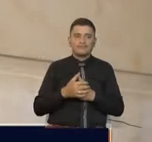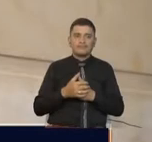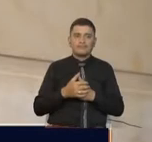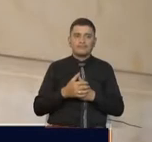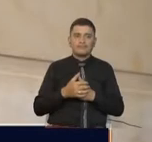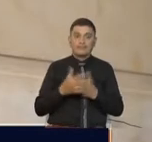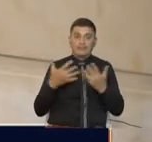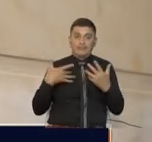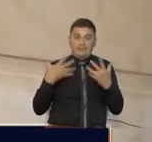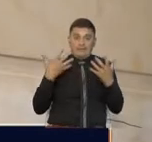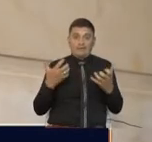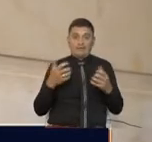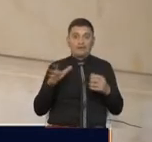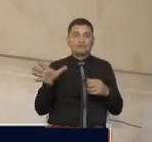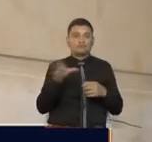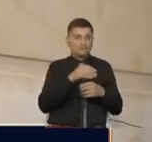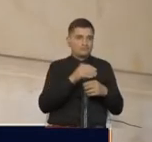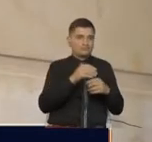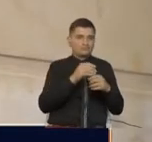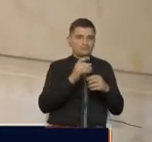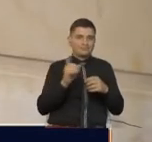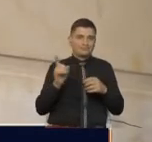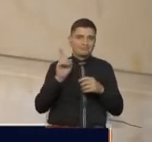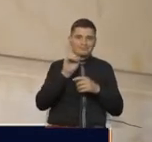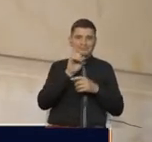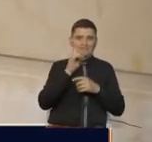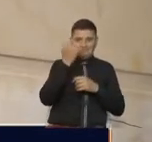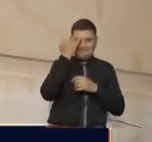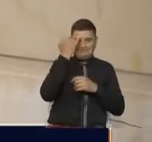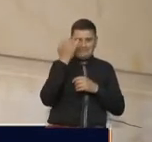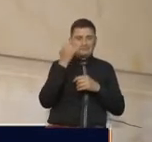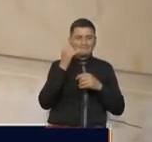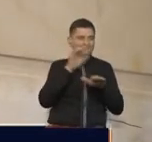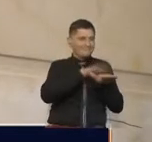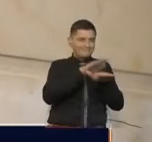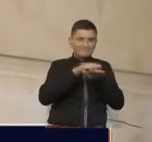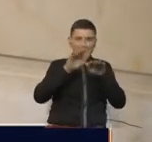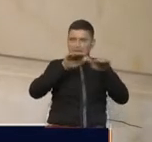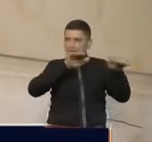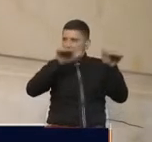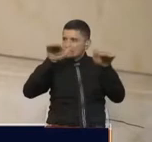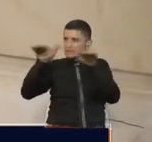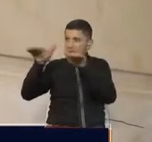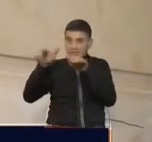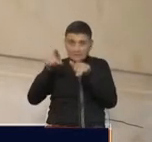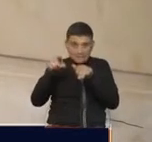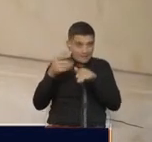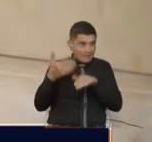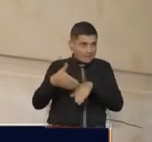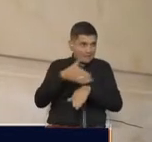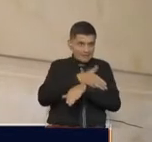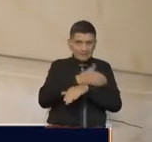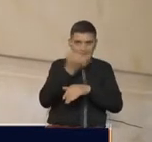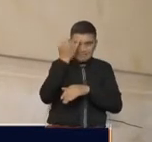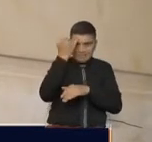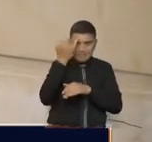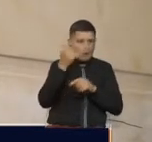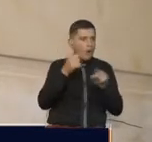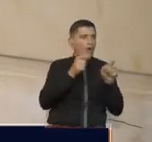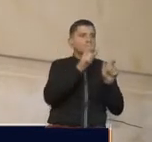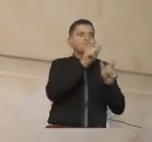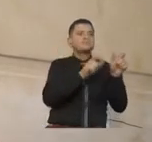los parlamentarios que han tenido esta iniciativa, la sociedad civil que aquí nos acompaña,